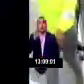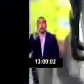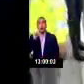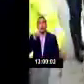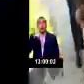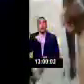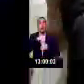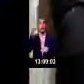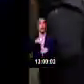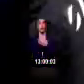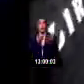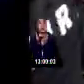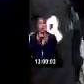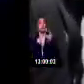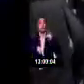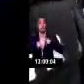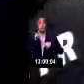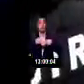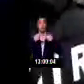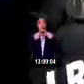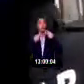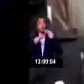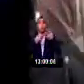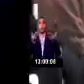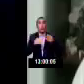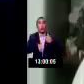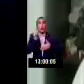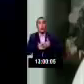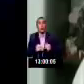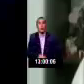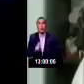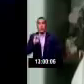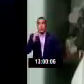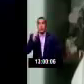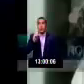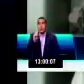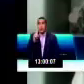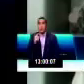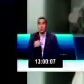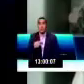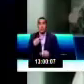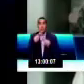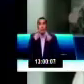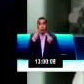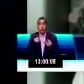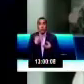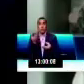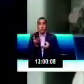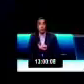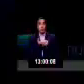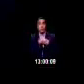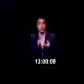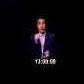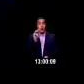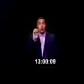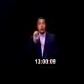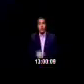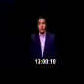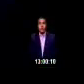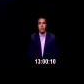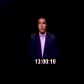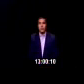director del Servicio de Contratación de Obras, respondió. Eliseo Azuero entregó públicamente la carpeta del señor René Tamayo. De